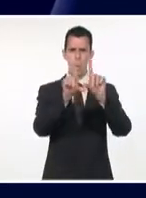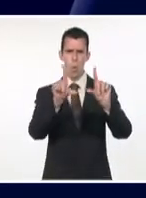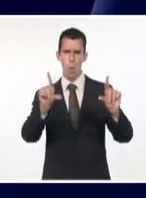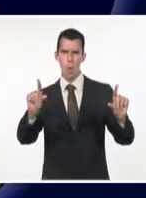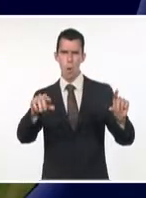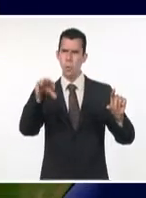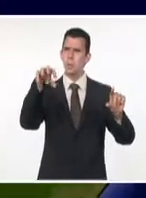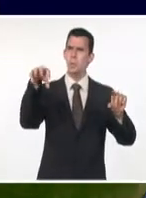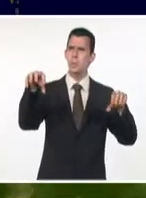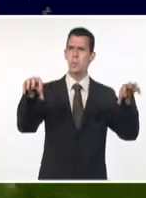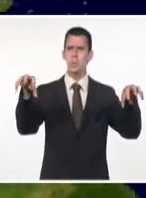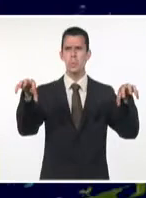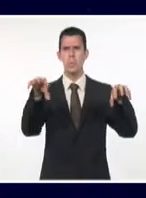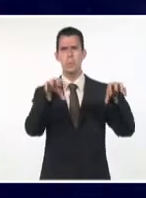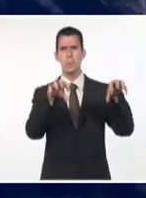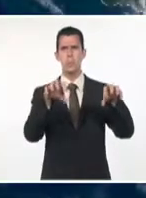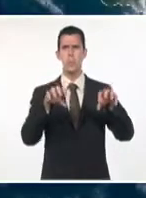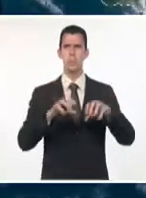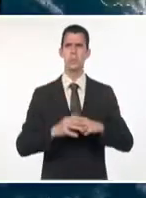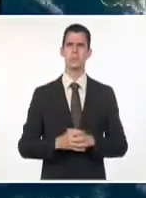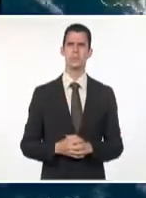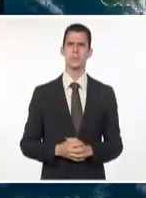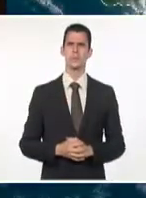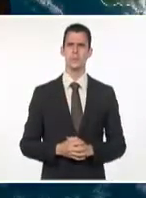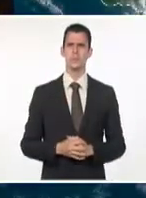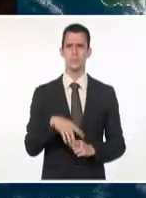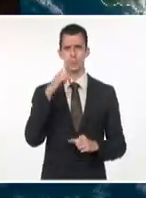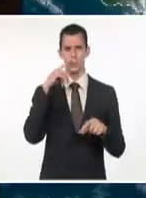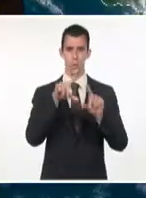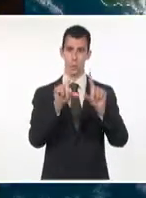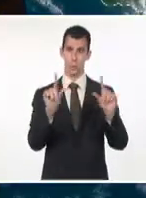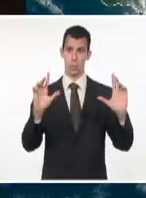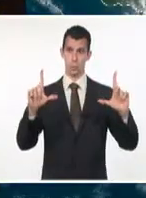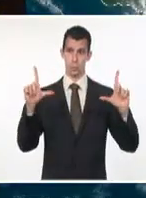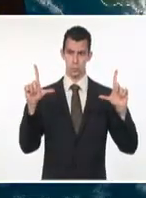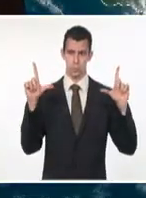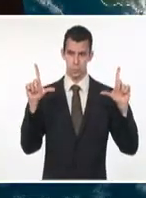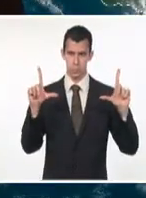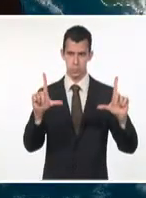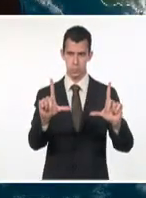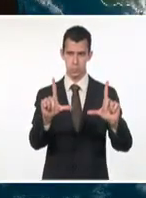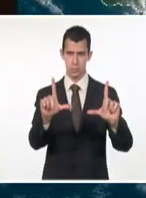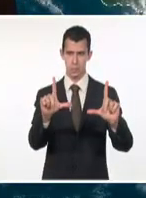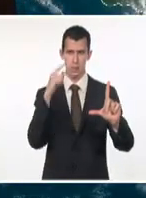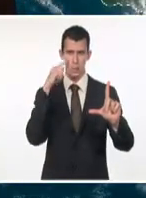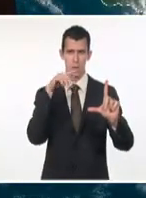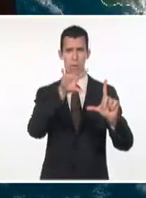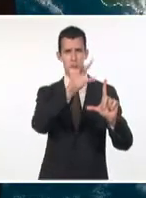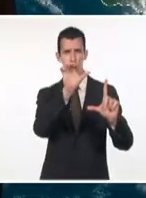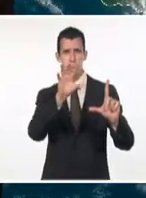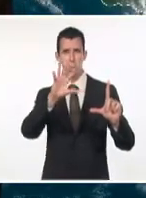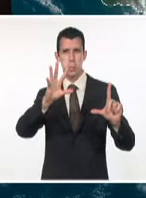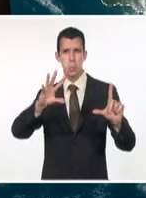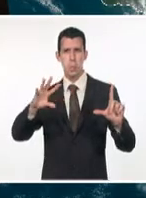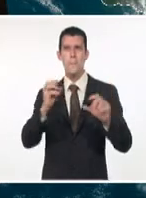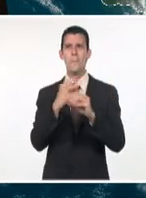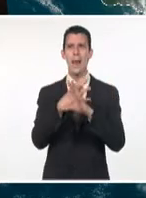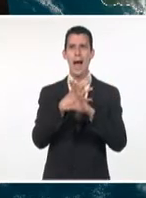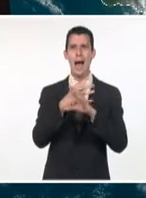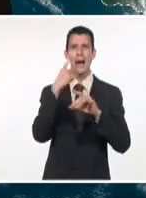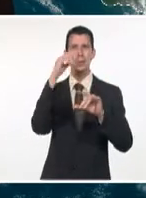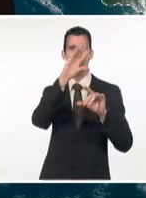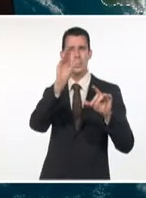en la imagen de satélite se puede observar cómo se organiza la línea de actividad de nublados con chubascos lluvias y también aisladas tormentas